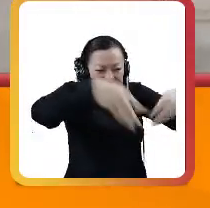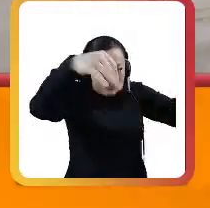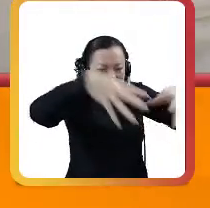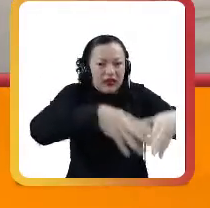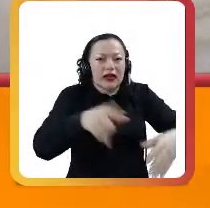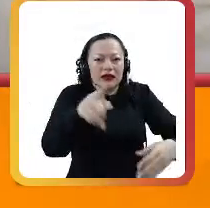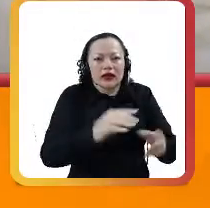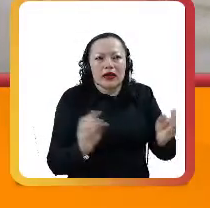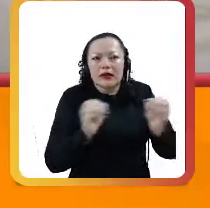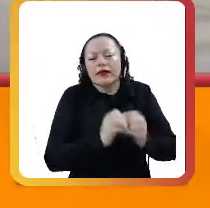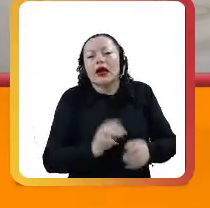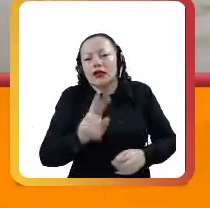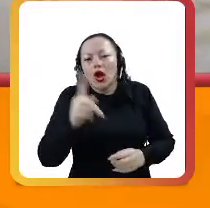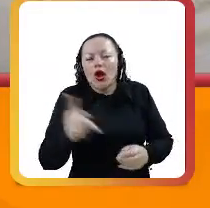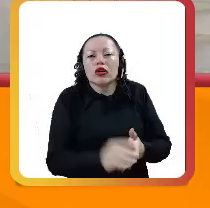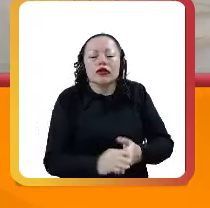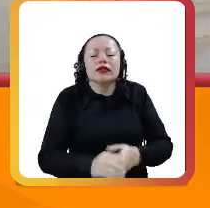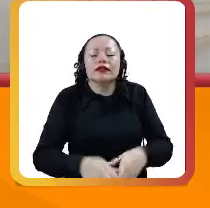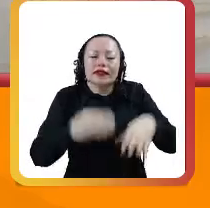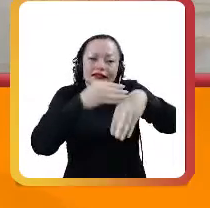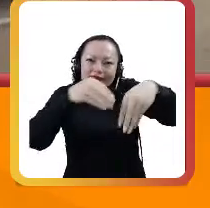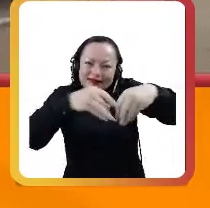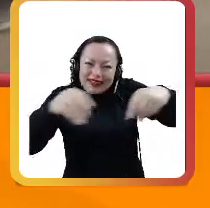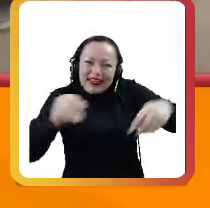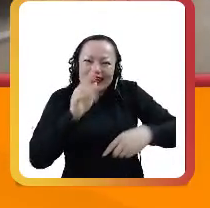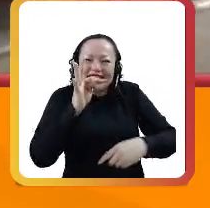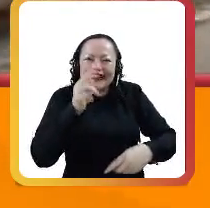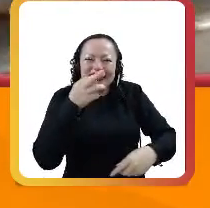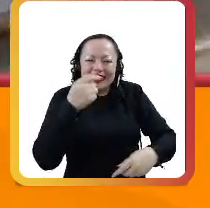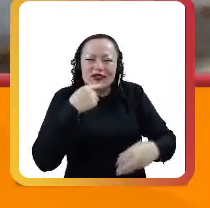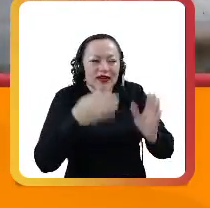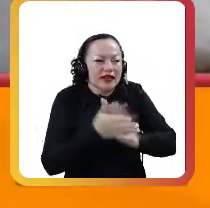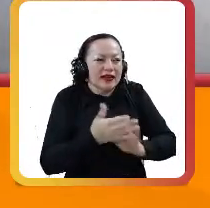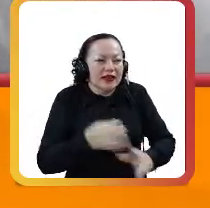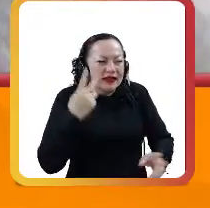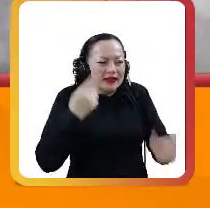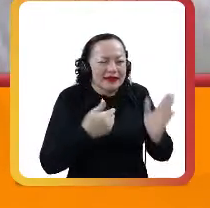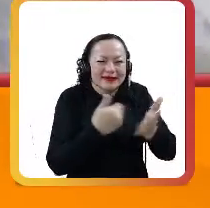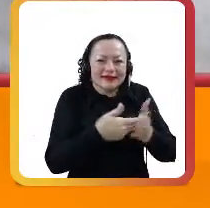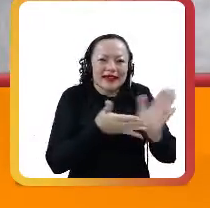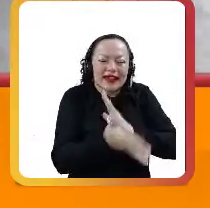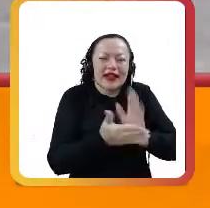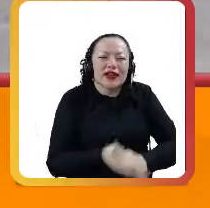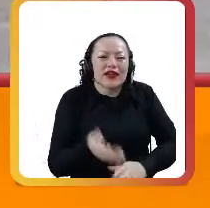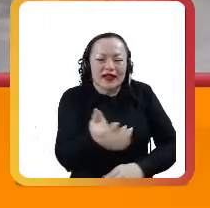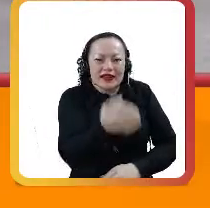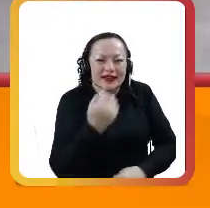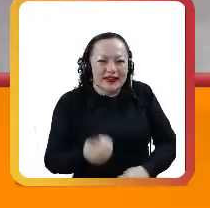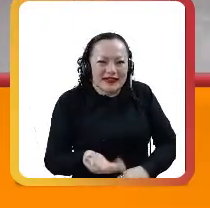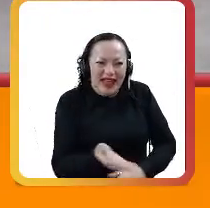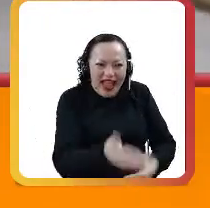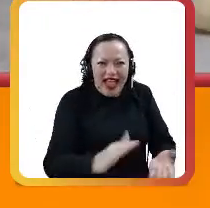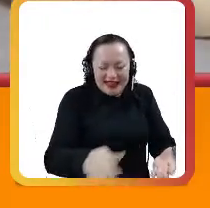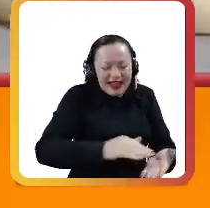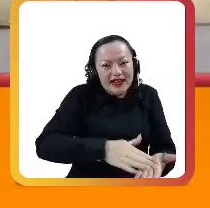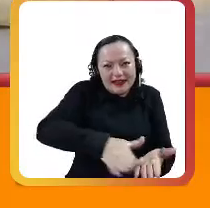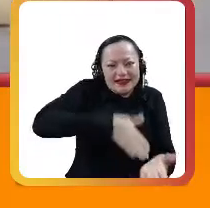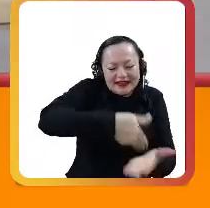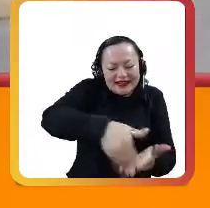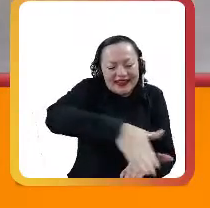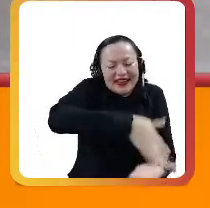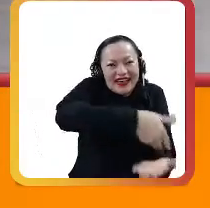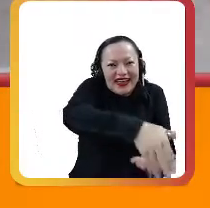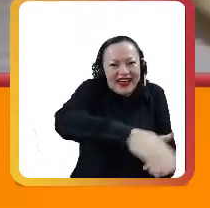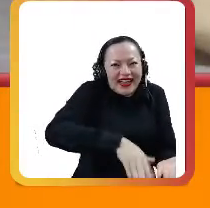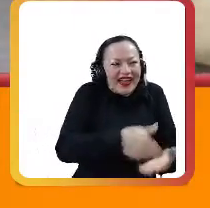arreglar con harina de trigo. Tiene que quedar más o menos así. Las bandejas que utilizaremos para el horno las vamos a engrasar. Las vamos a hacer en forma de